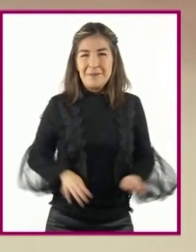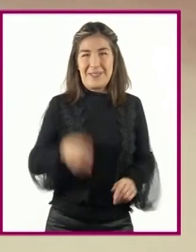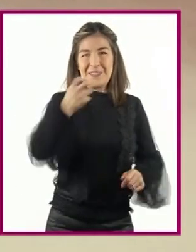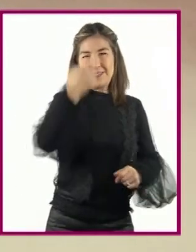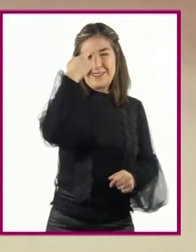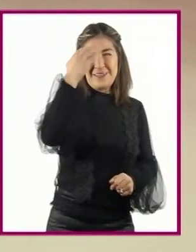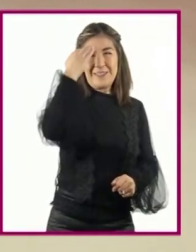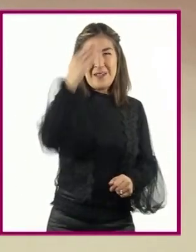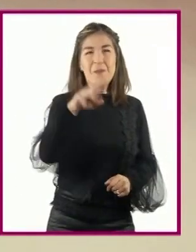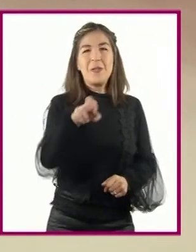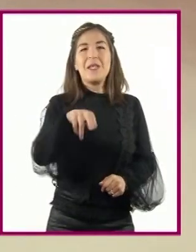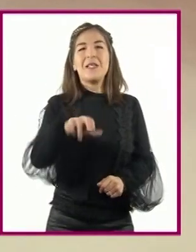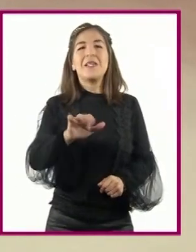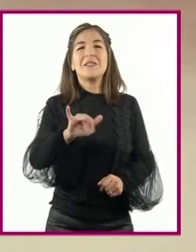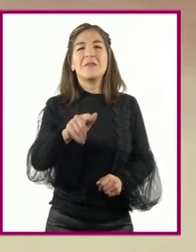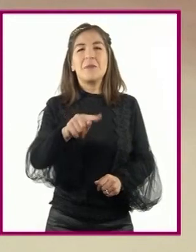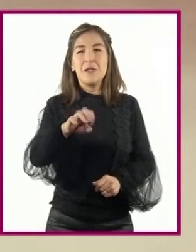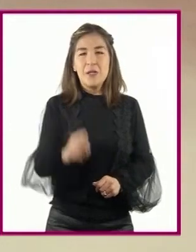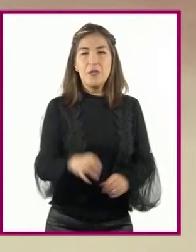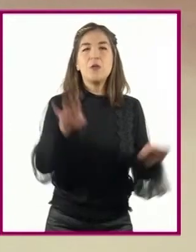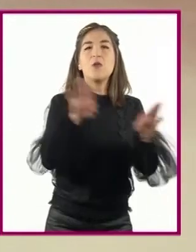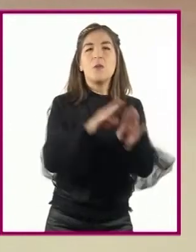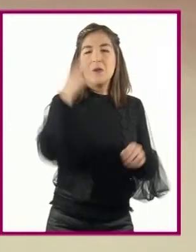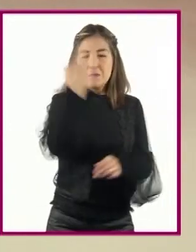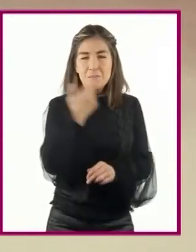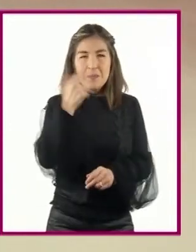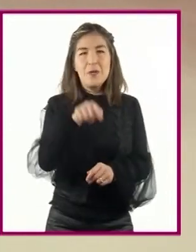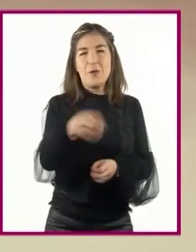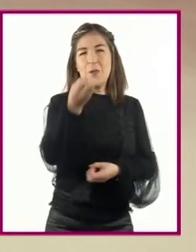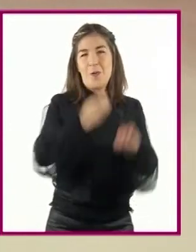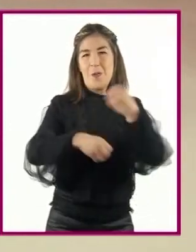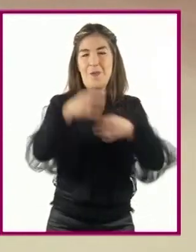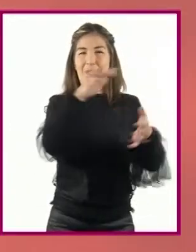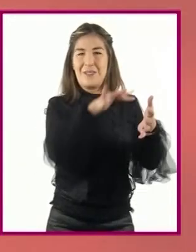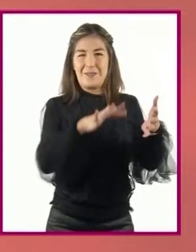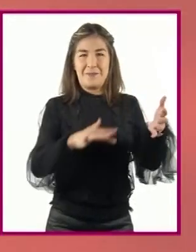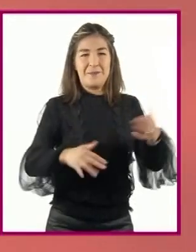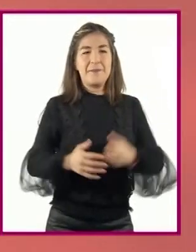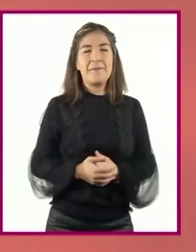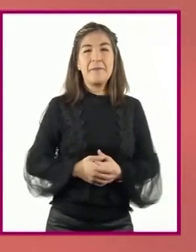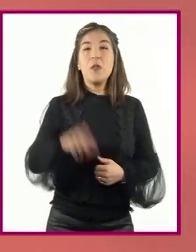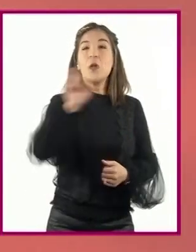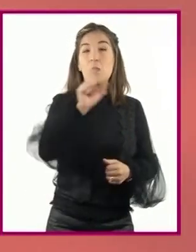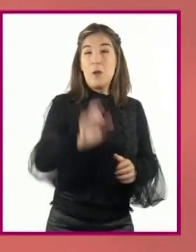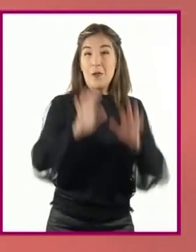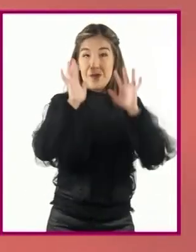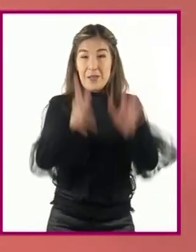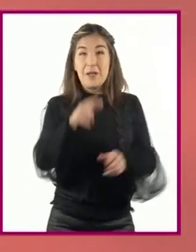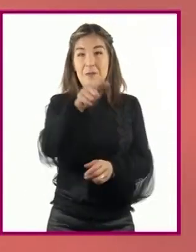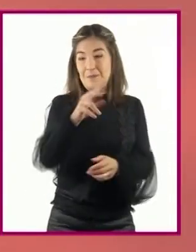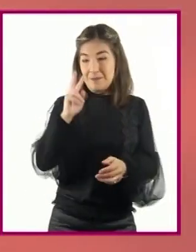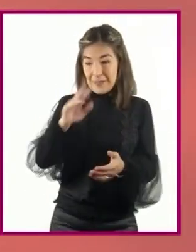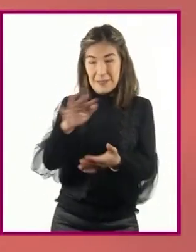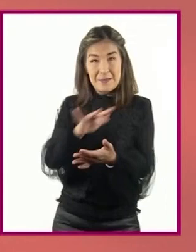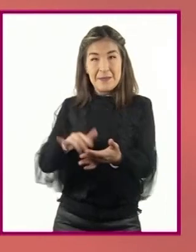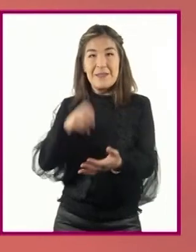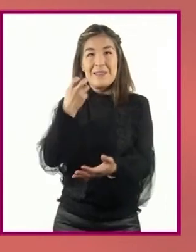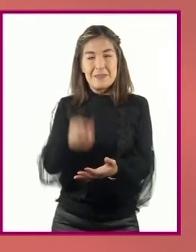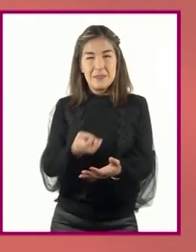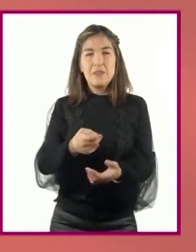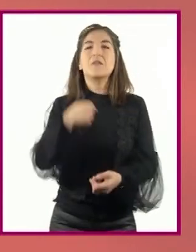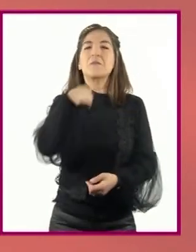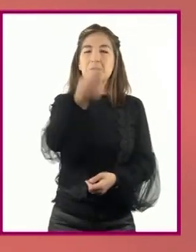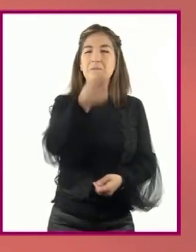Renacimiento a partir del análisis de una obra literaria. Una vez que hayan localizado el aprendizaje,